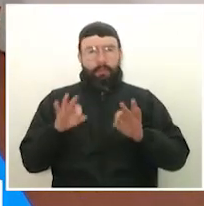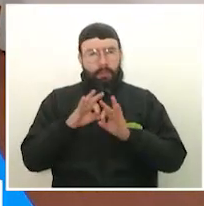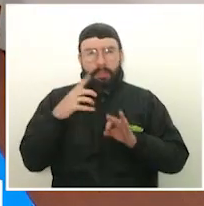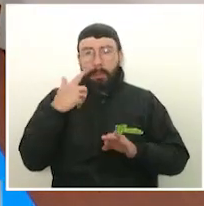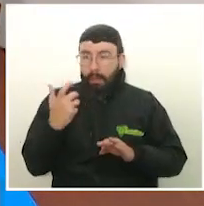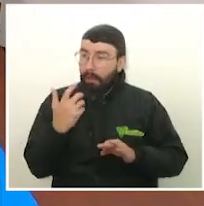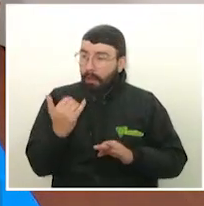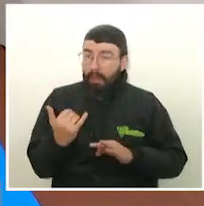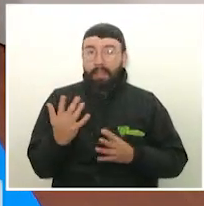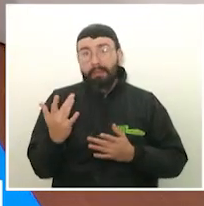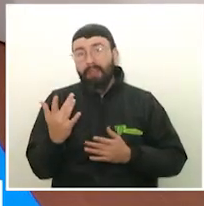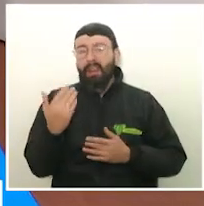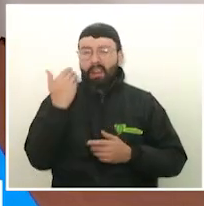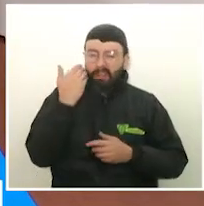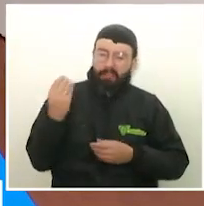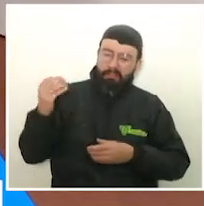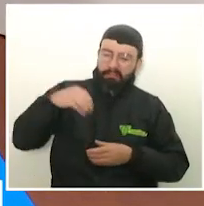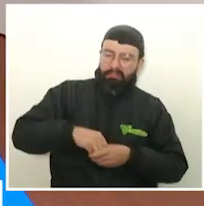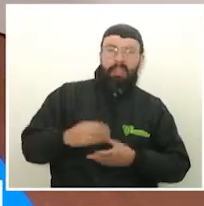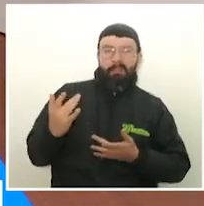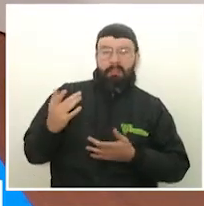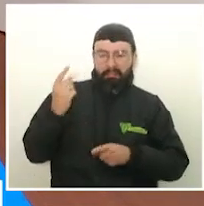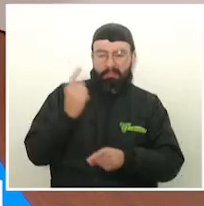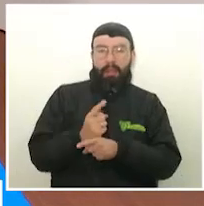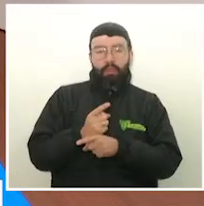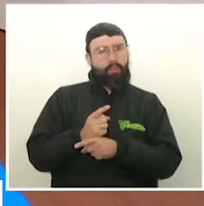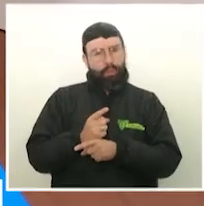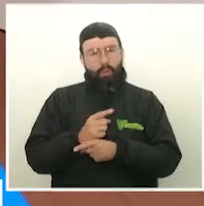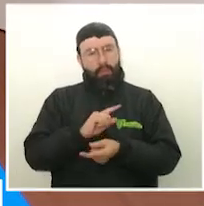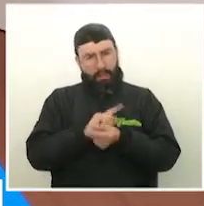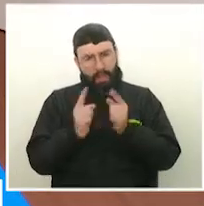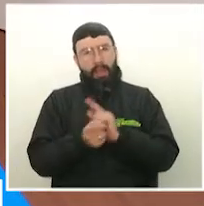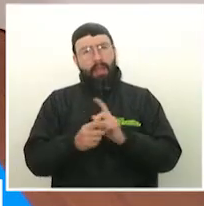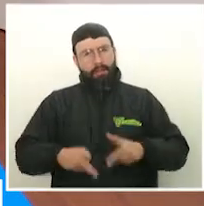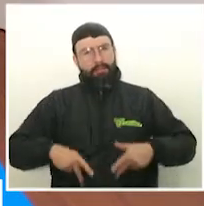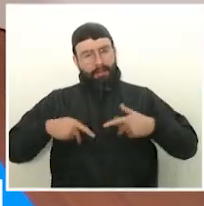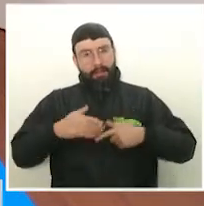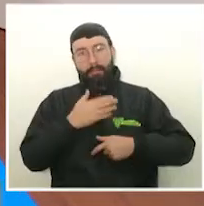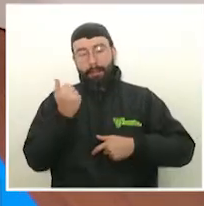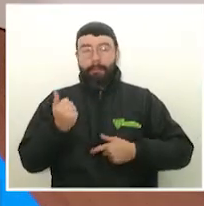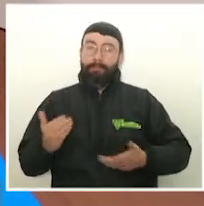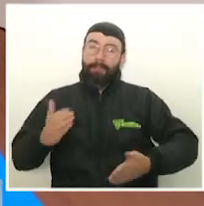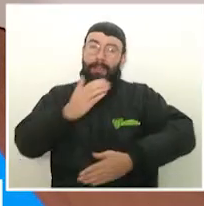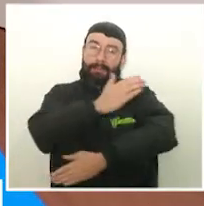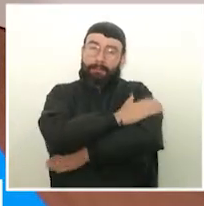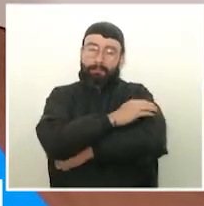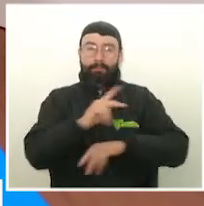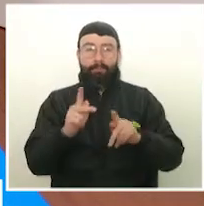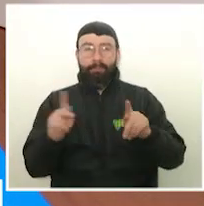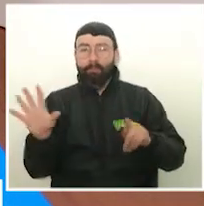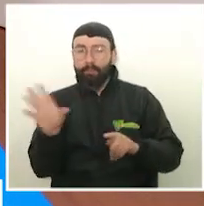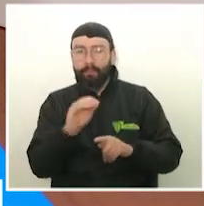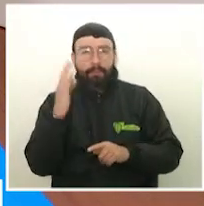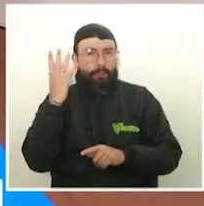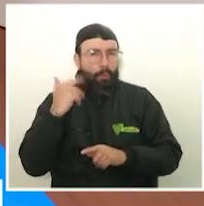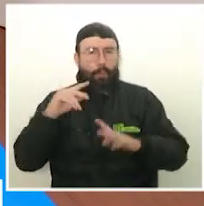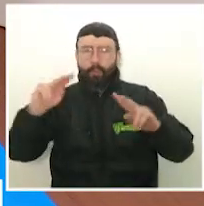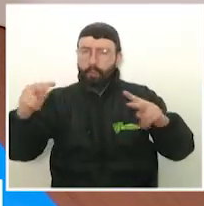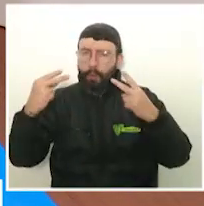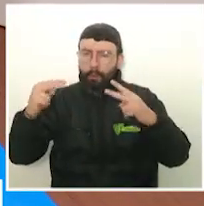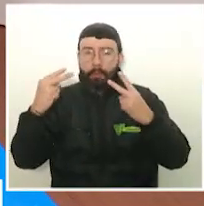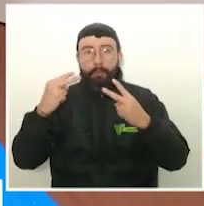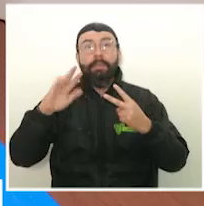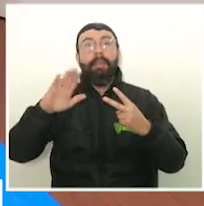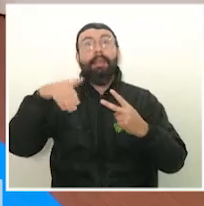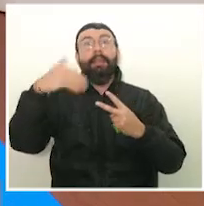a que la enfermedad llegue a nuestro cuerpo. Empecemos a cambiar nuestro estilo de vida. Un abrazo muy grande a todas las personas que se conectan a diario con nosotros y nos